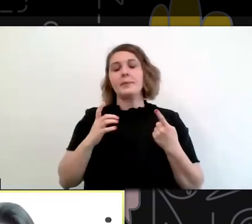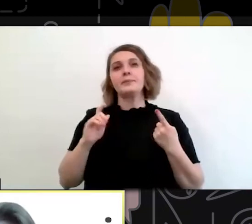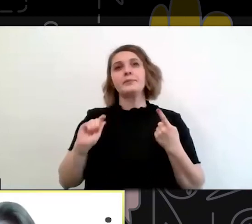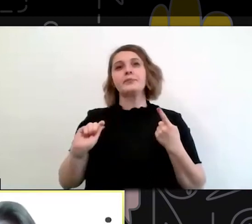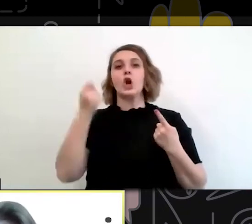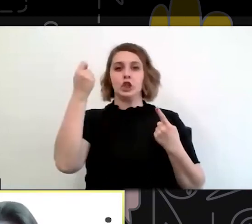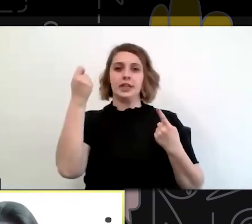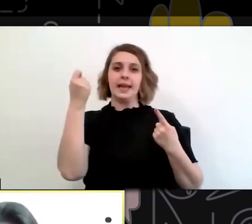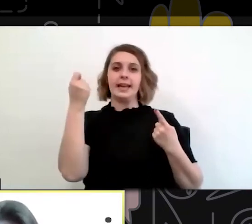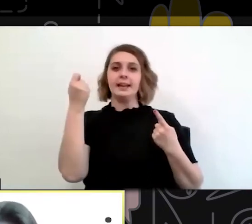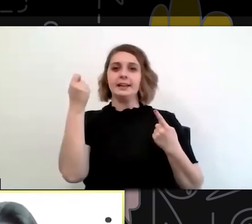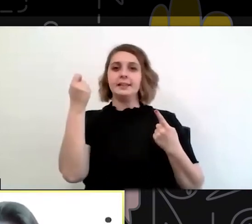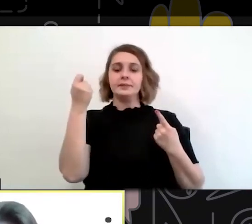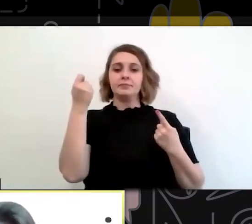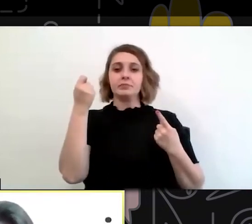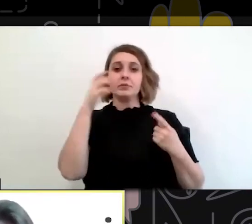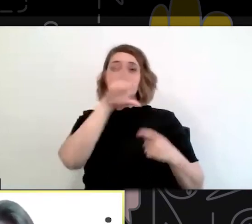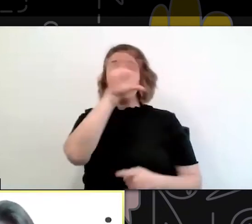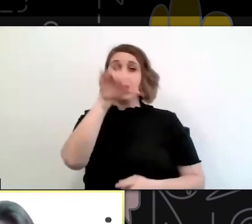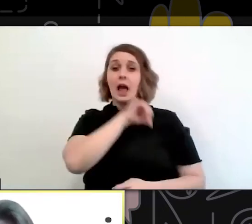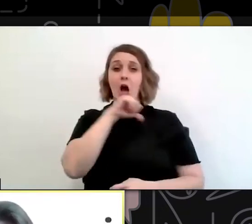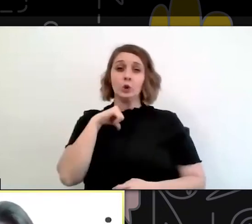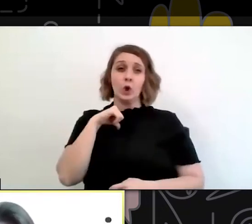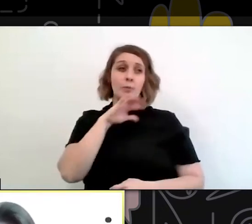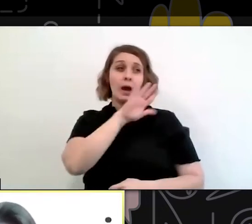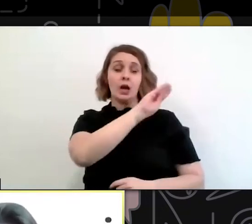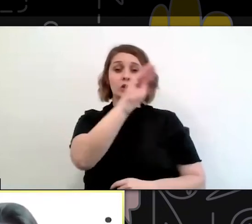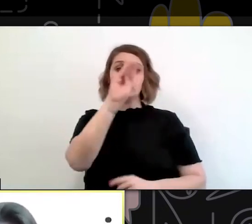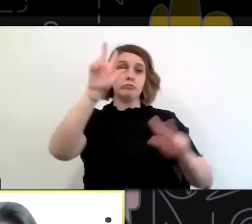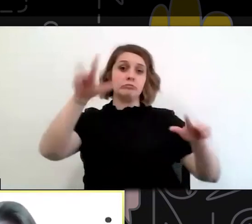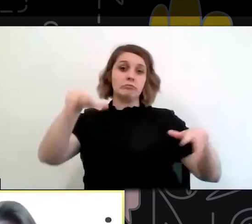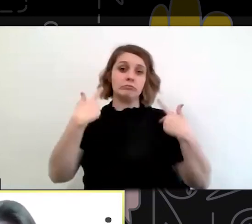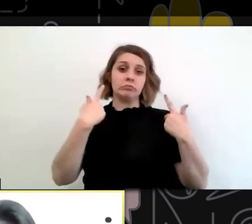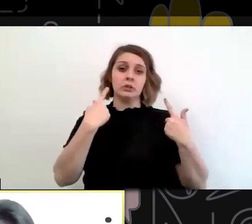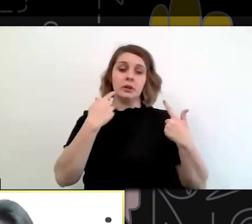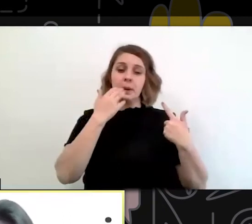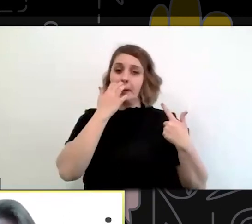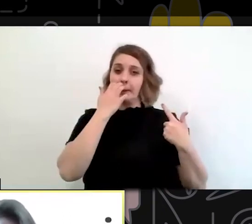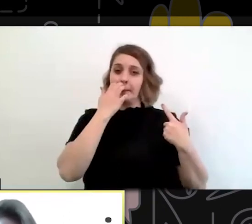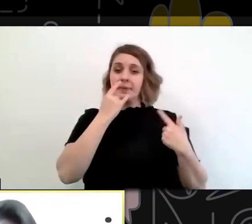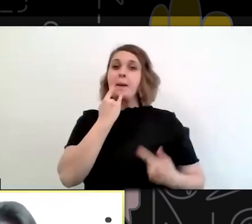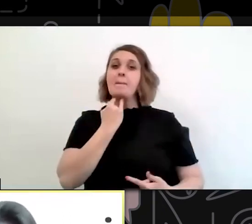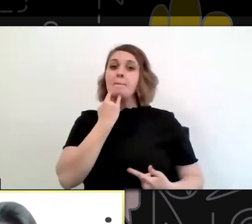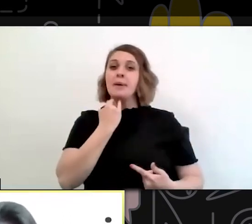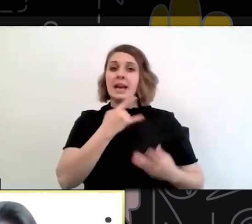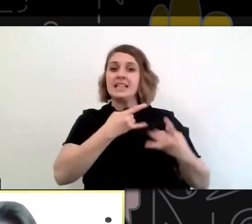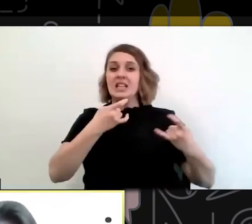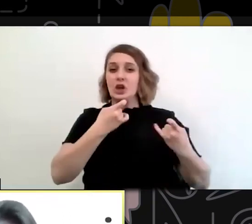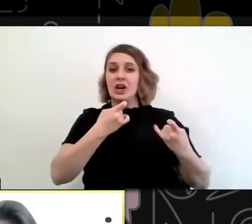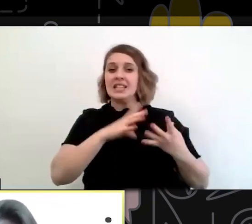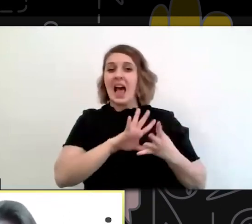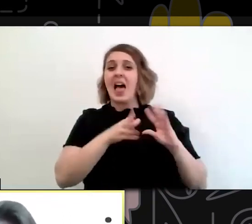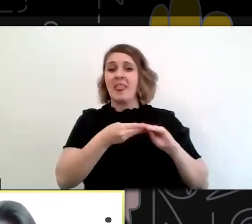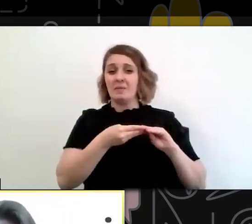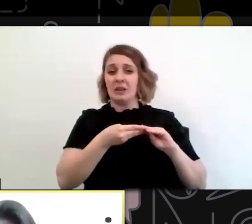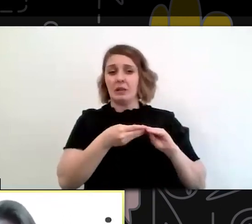te facilitara la comunidad autónoma de turno las tiras de los poquitos sensores adaptados que había y que te